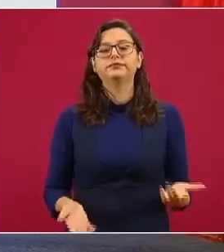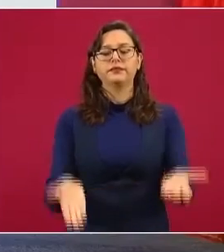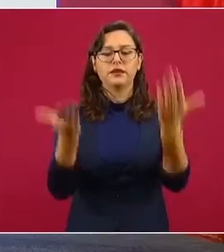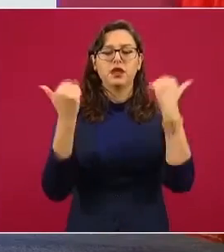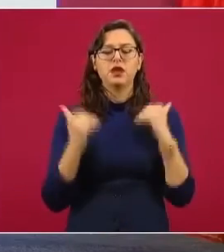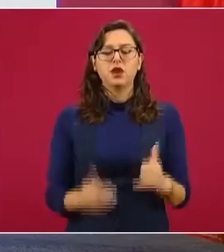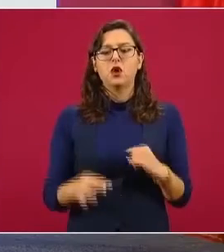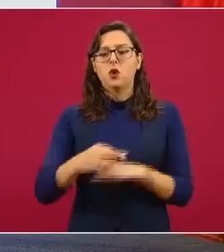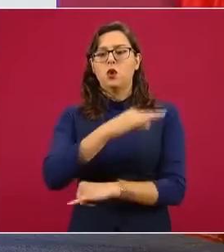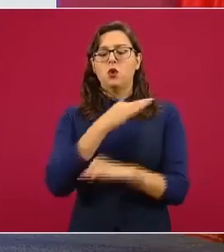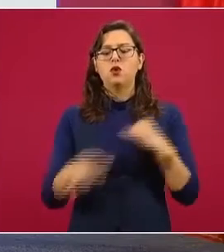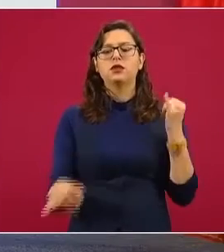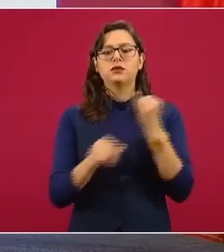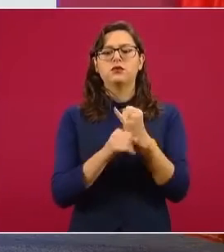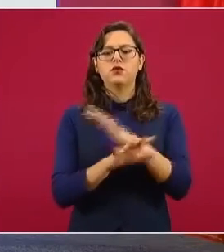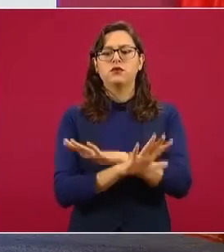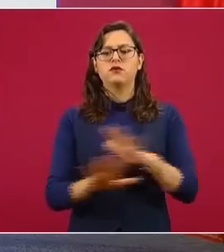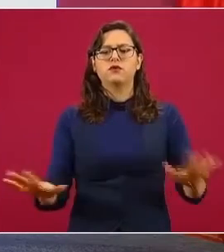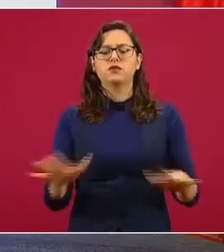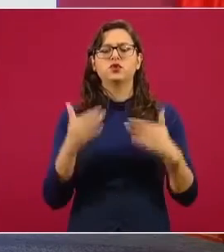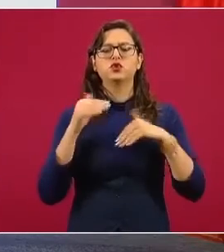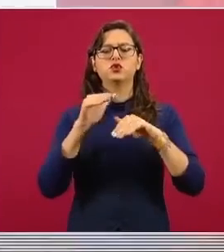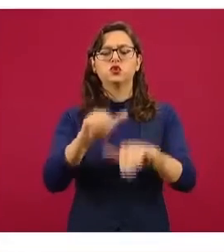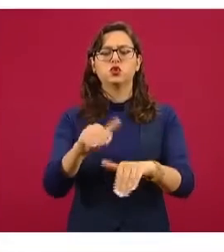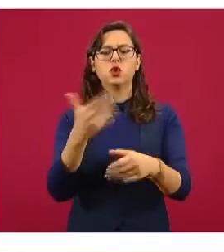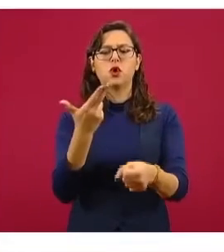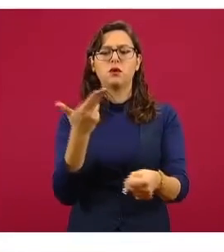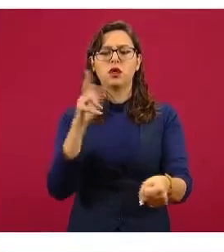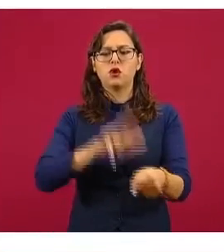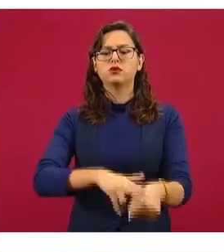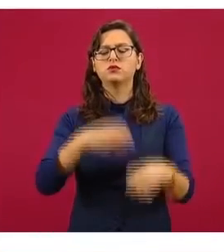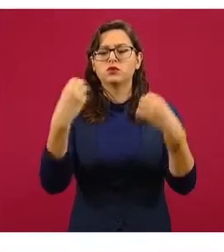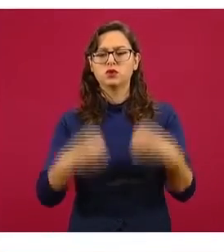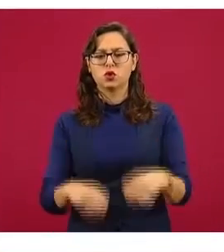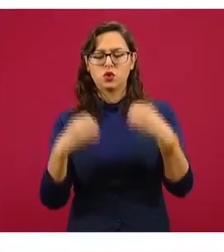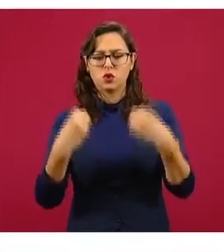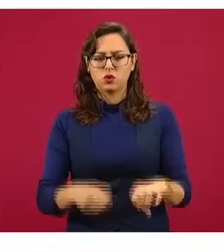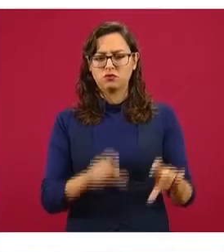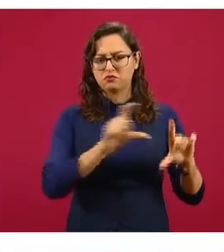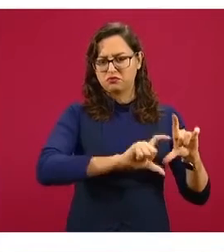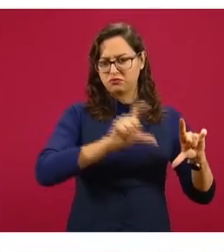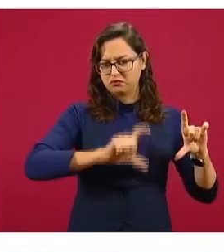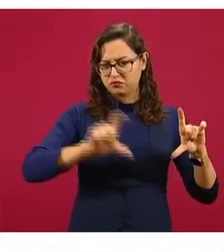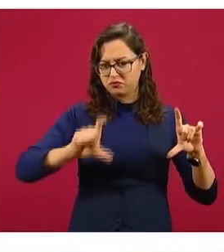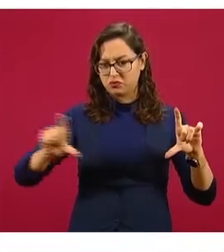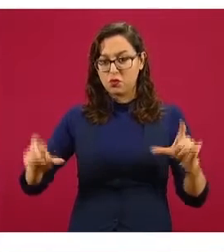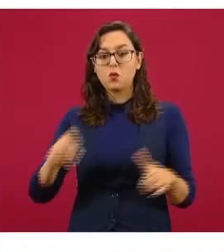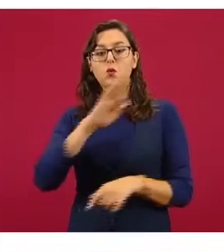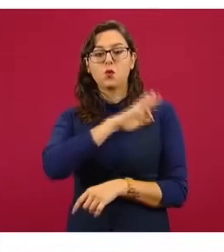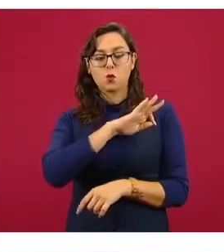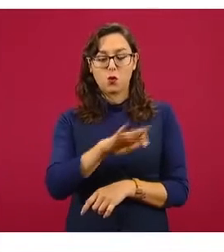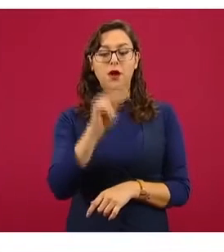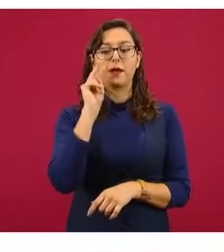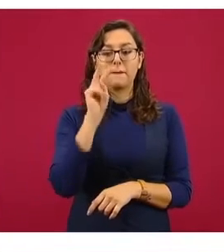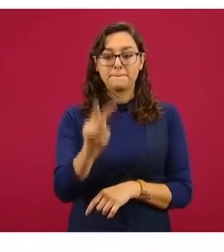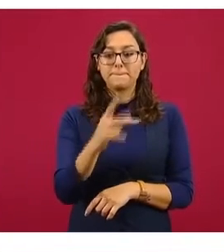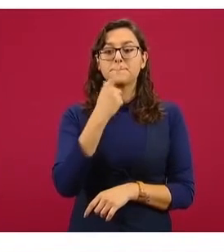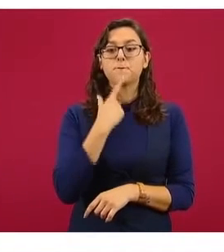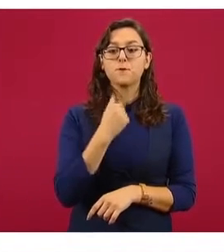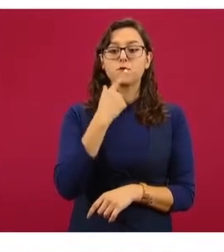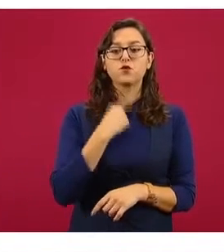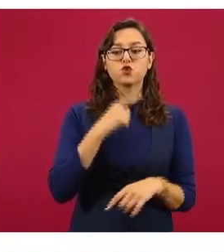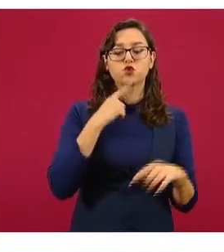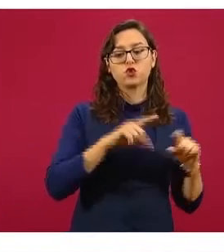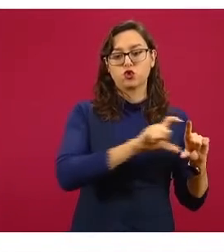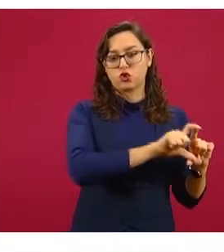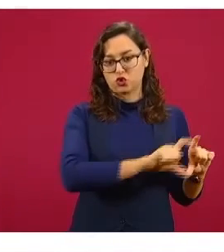hospitalización con esta ya acostumbrada gráfica de columnas. Lo mismo, cuanto más grande es la zona roja de